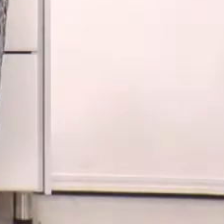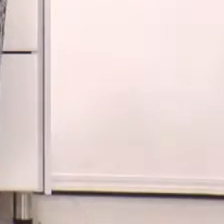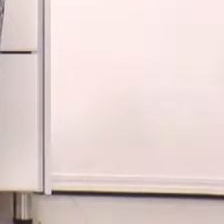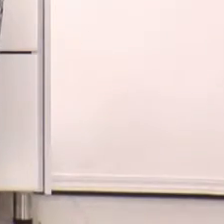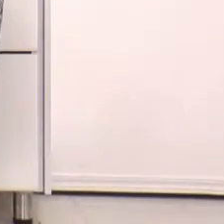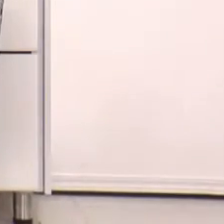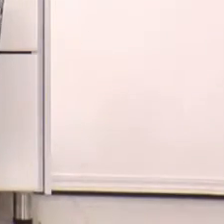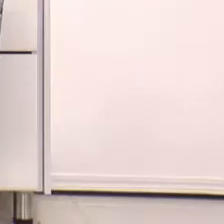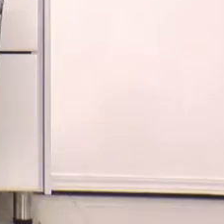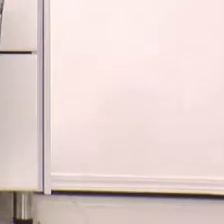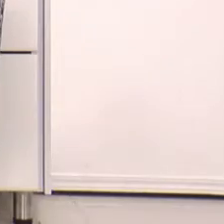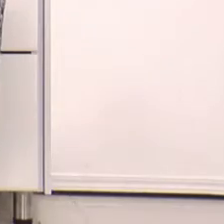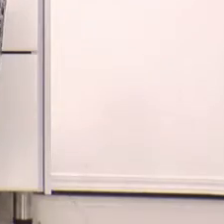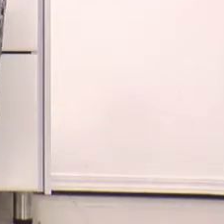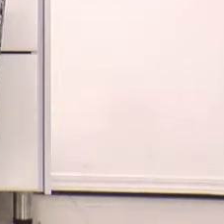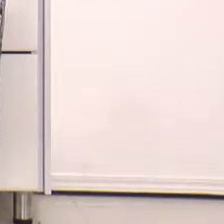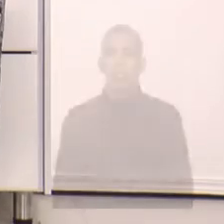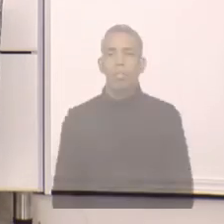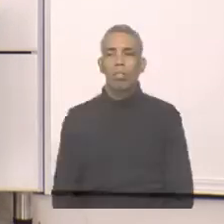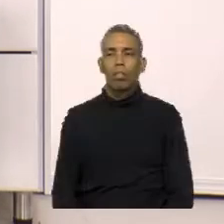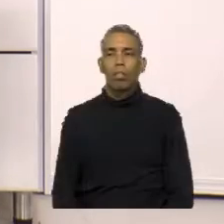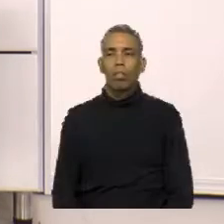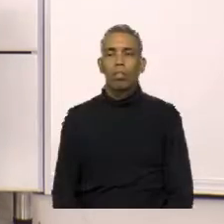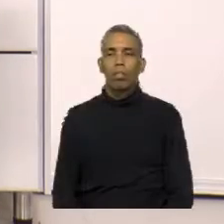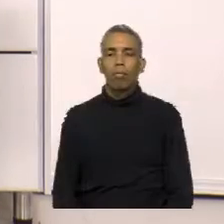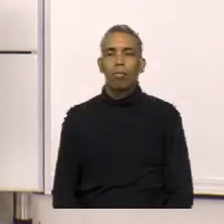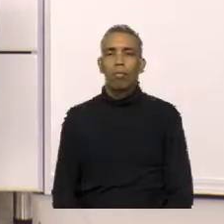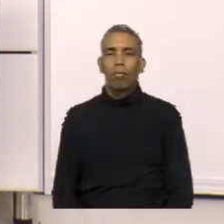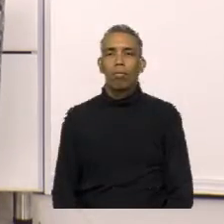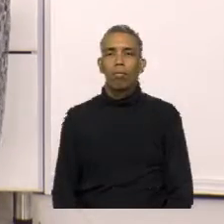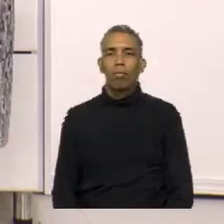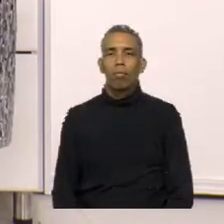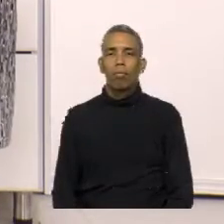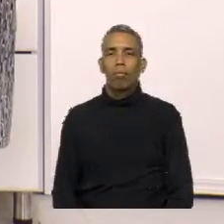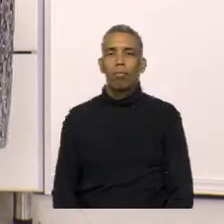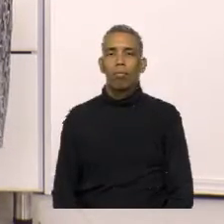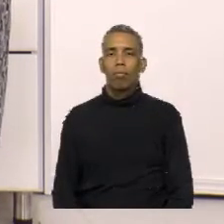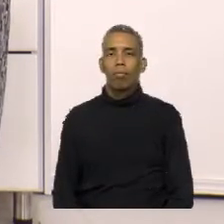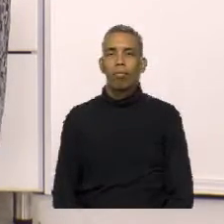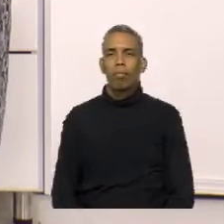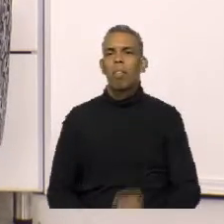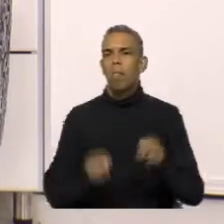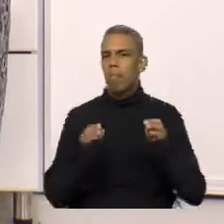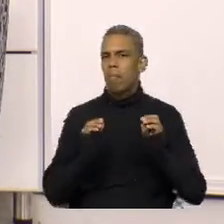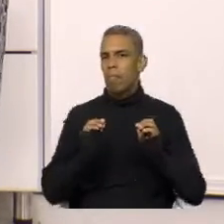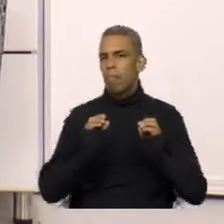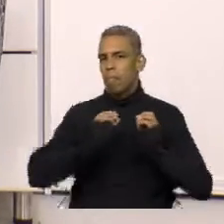Bueno, queridos televidentes, acá ya le adicioné otro poquito de limón.